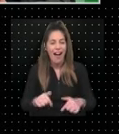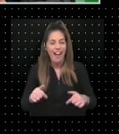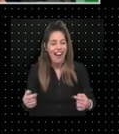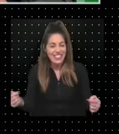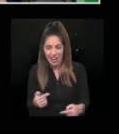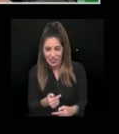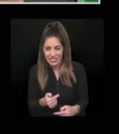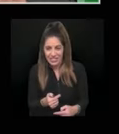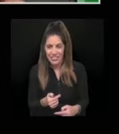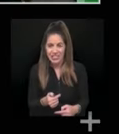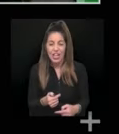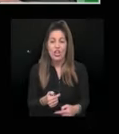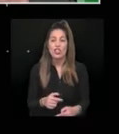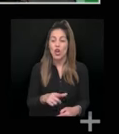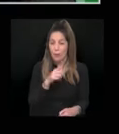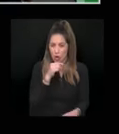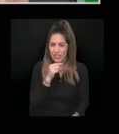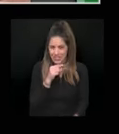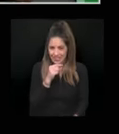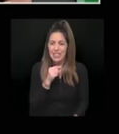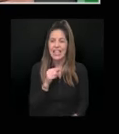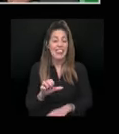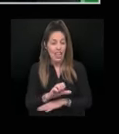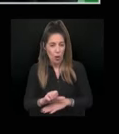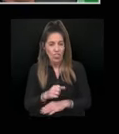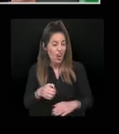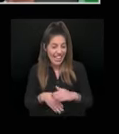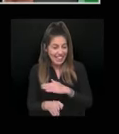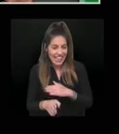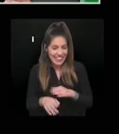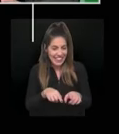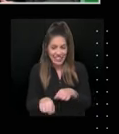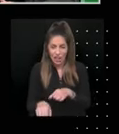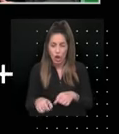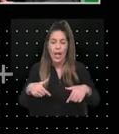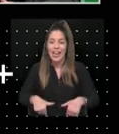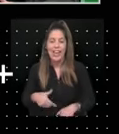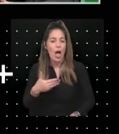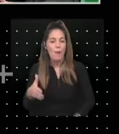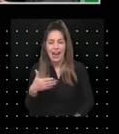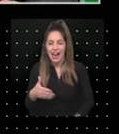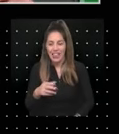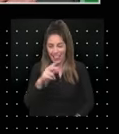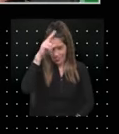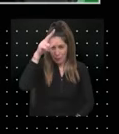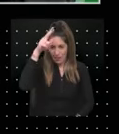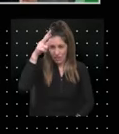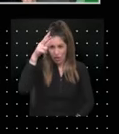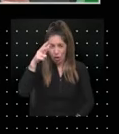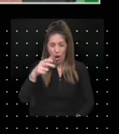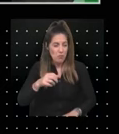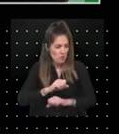al revés, son las fuerzas policiales de Ecuador que entran directamente en la embajada de México y